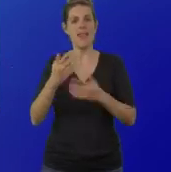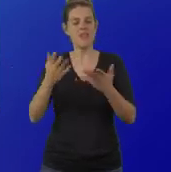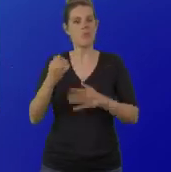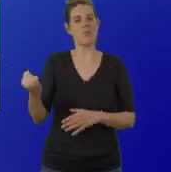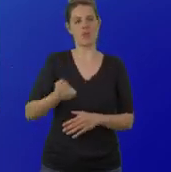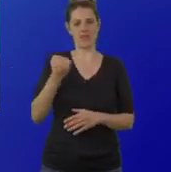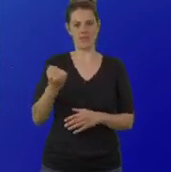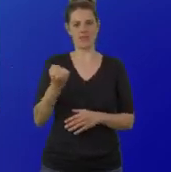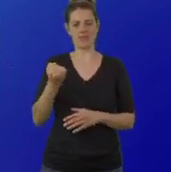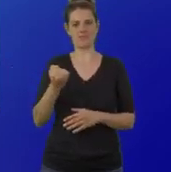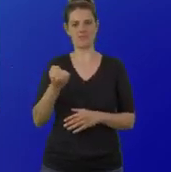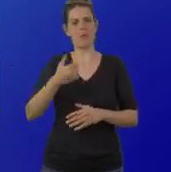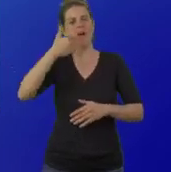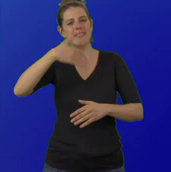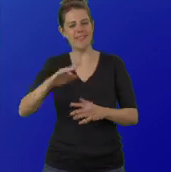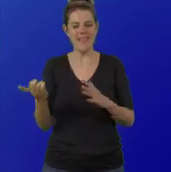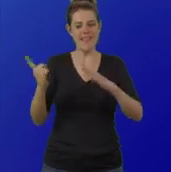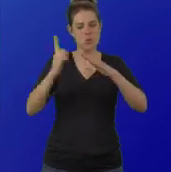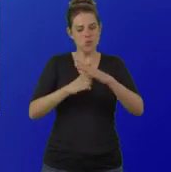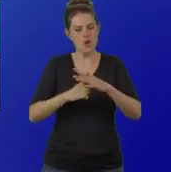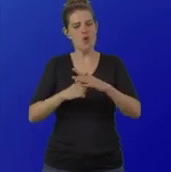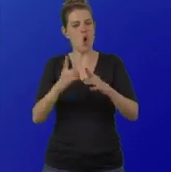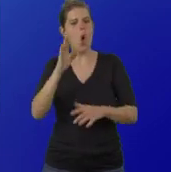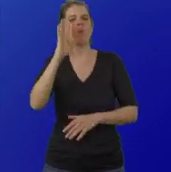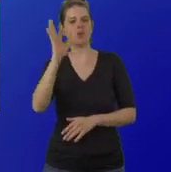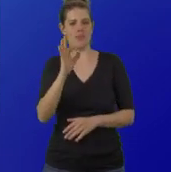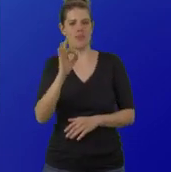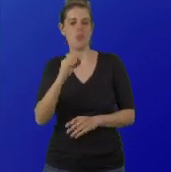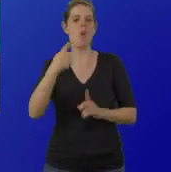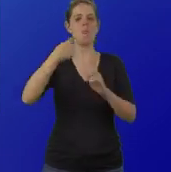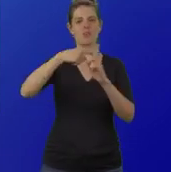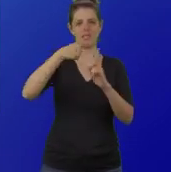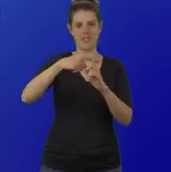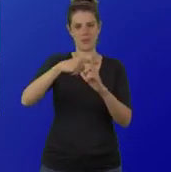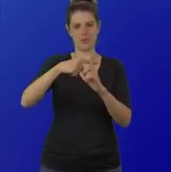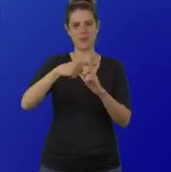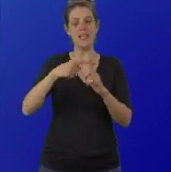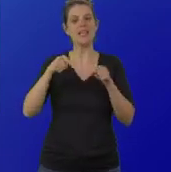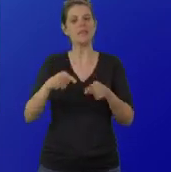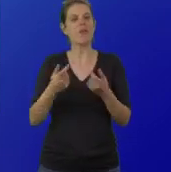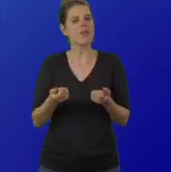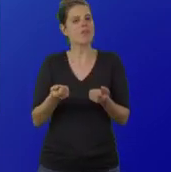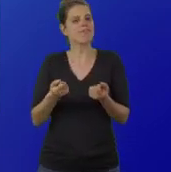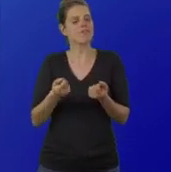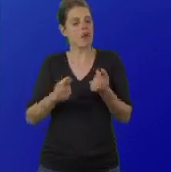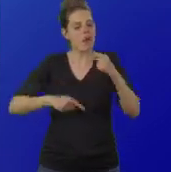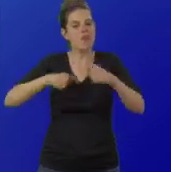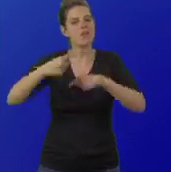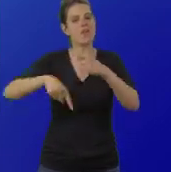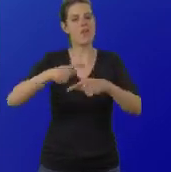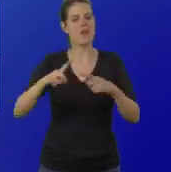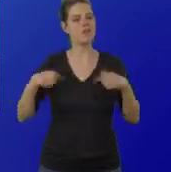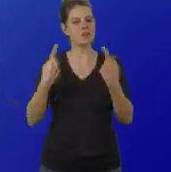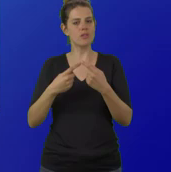otras instituciones. Y eso es clave. Ver la inclusión como una oportunidad y verlo desde el lado positivo